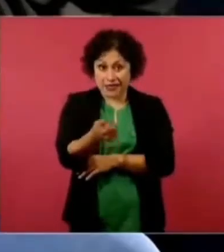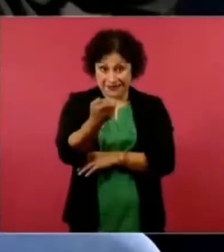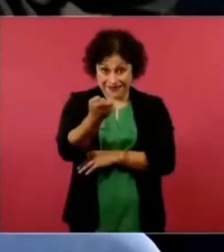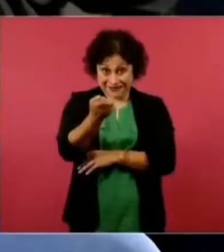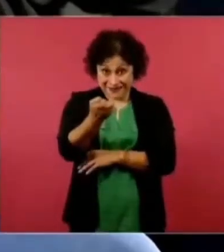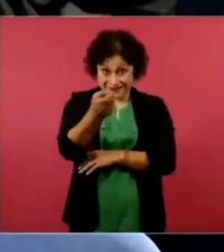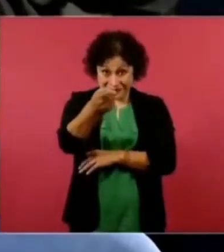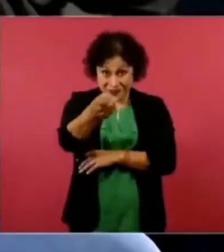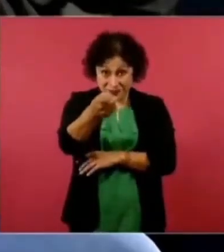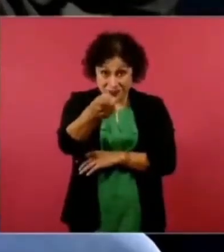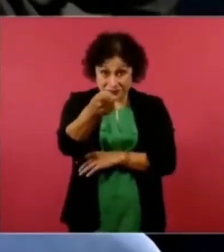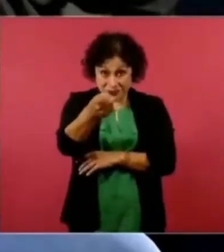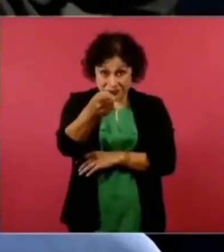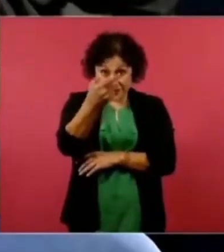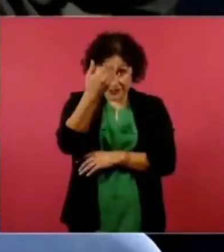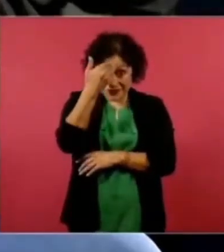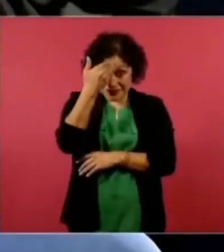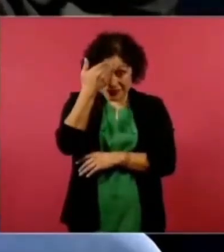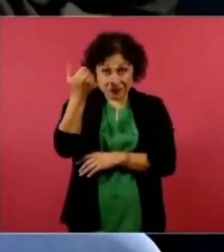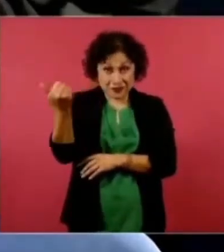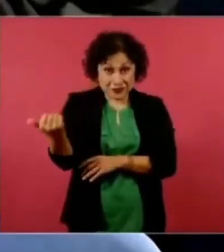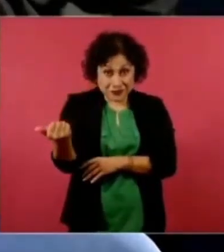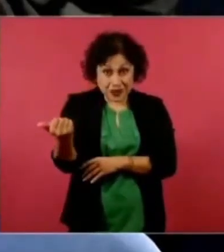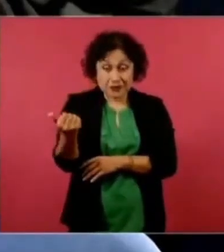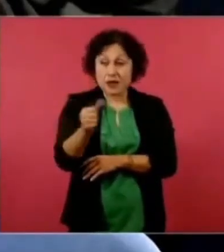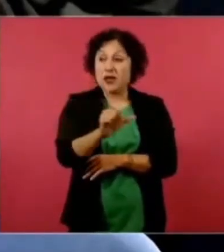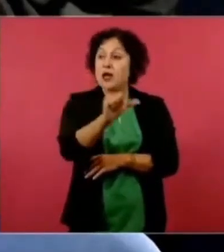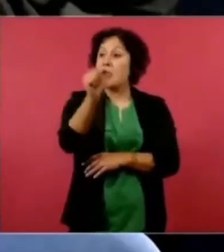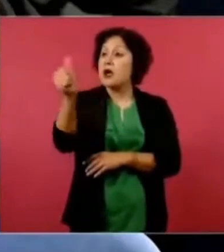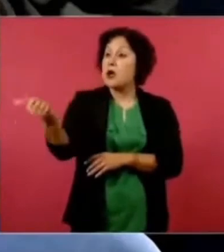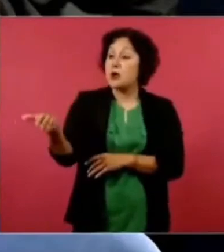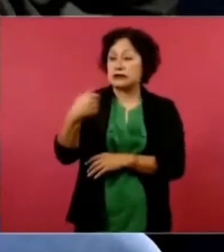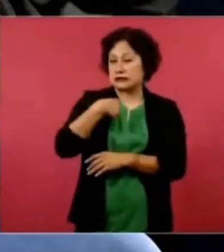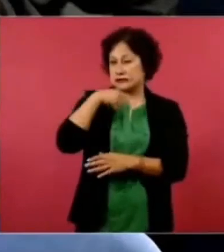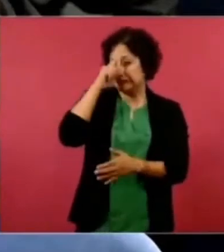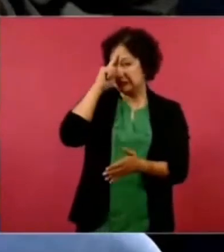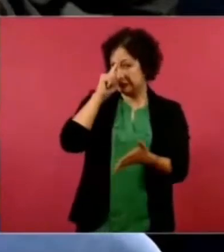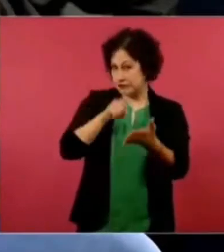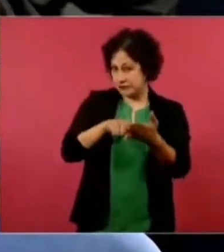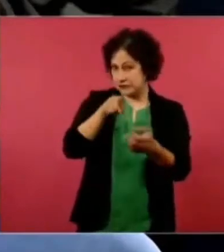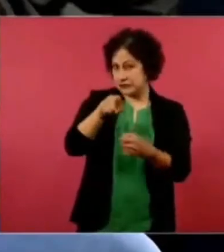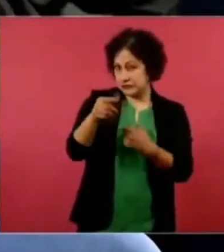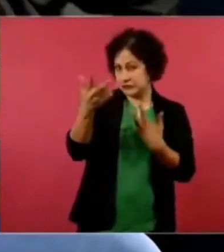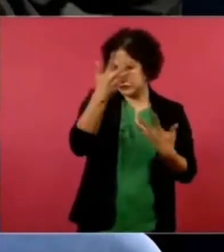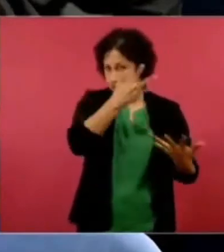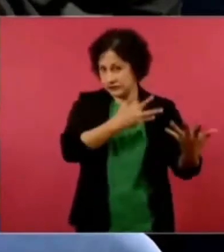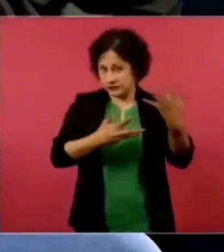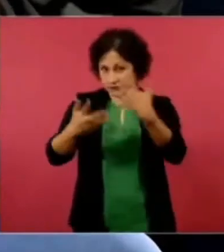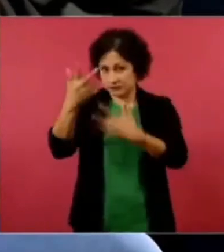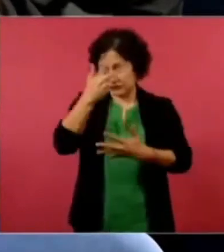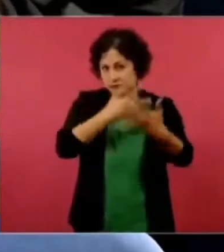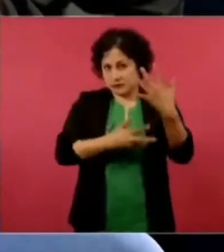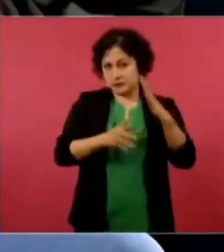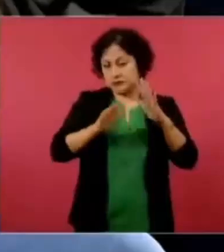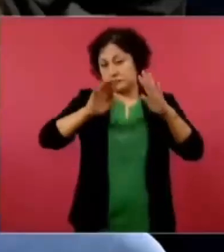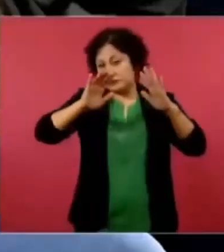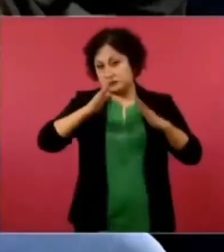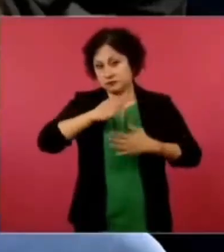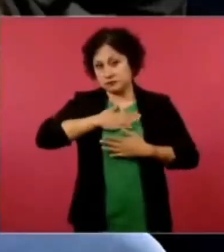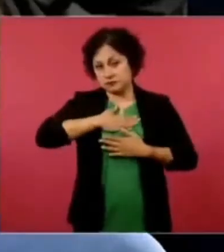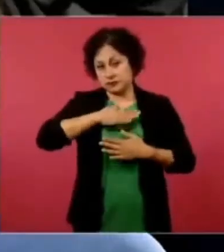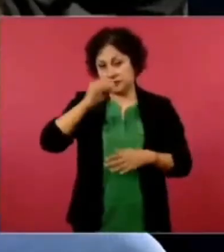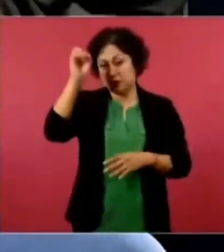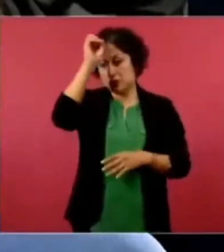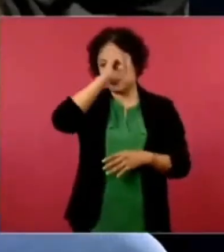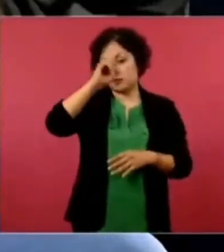mucha, que me parece que ahí hay mucha confusión, presidente. Y desde mi punto de vista, que usted rompió